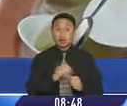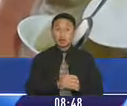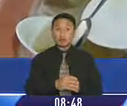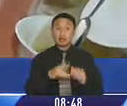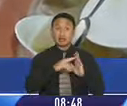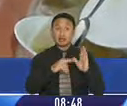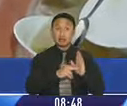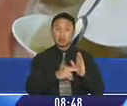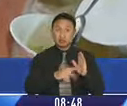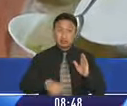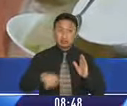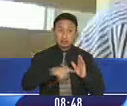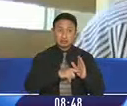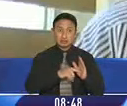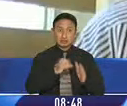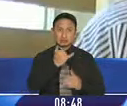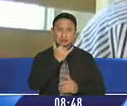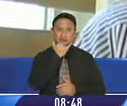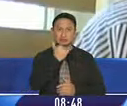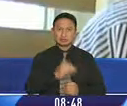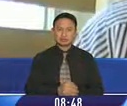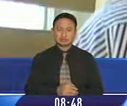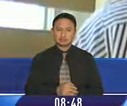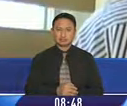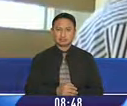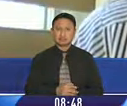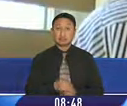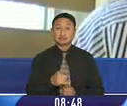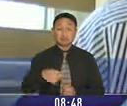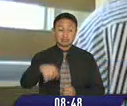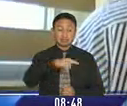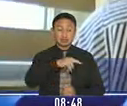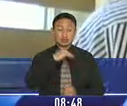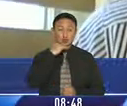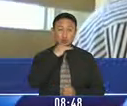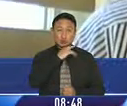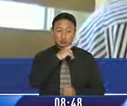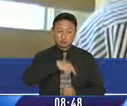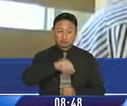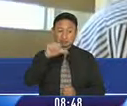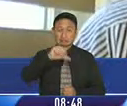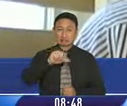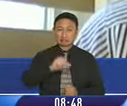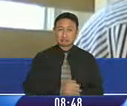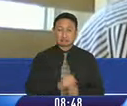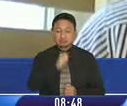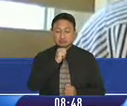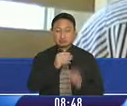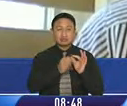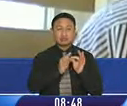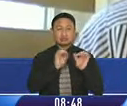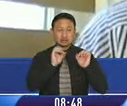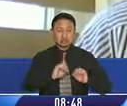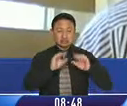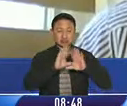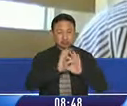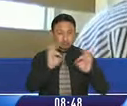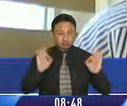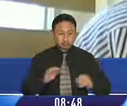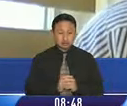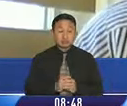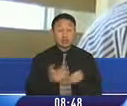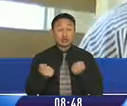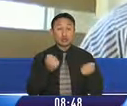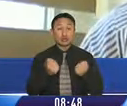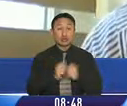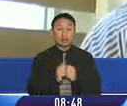la infraestructura adecuada. Las condiciones higiénico-sanitarias fueron inadecuadas, falta de higiene, falta de control de plagas